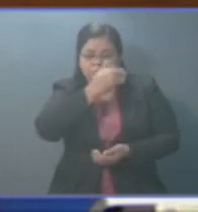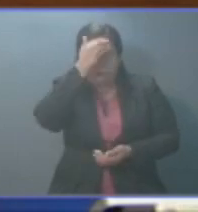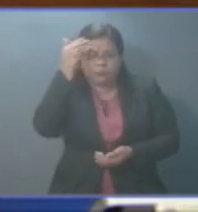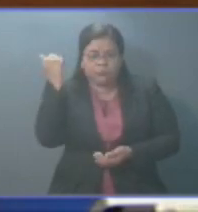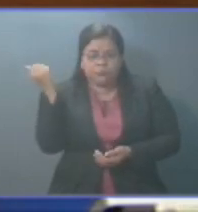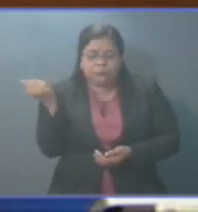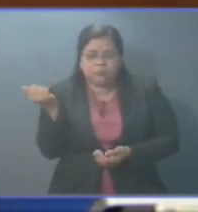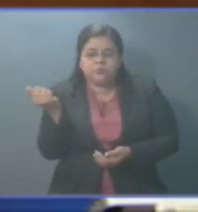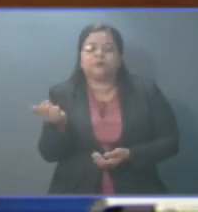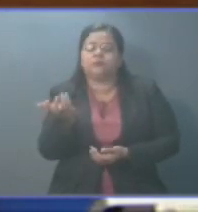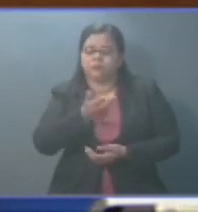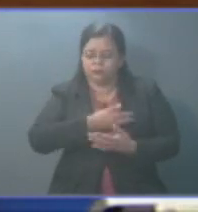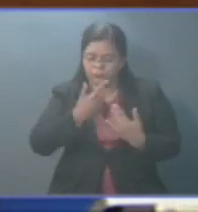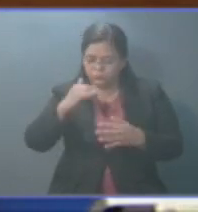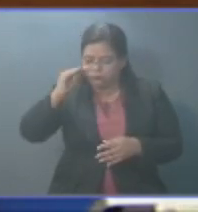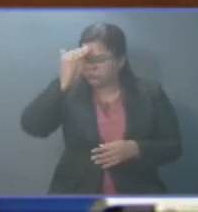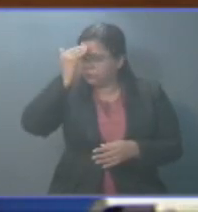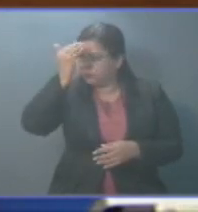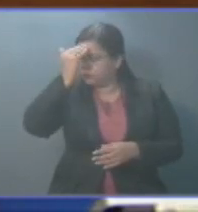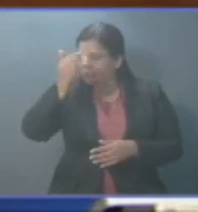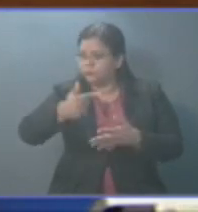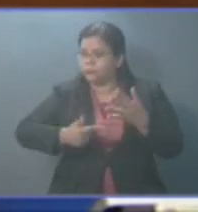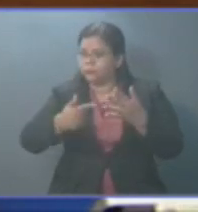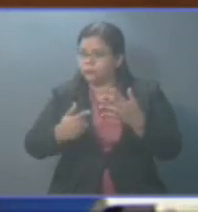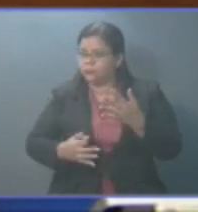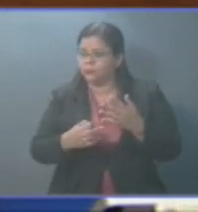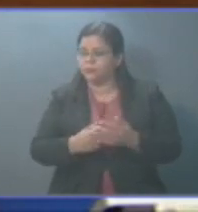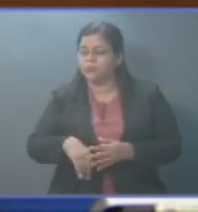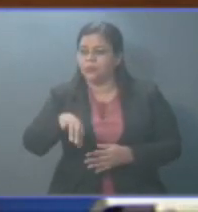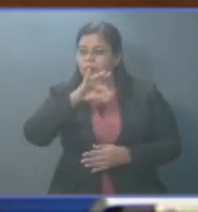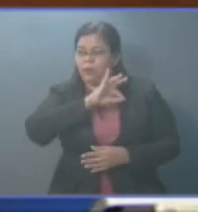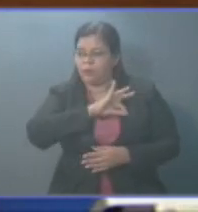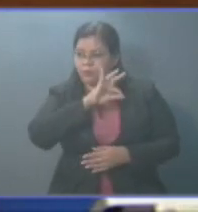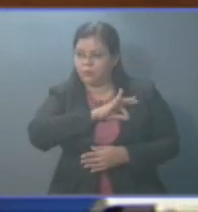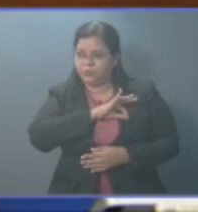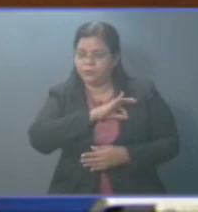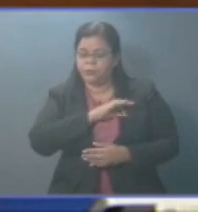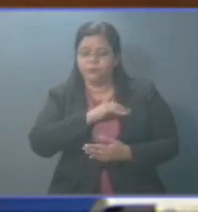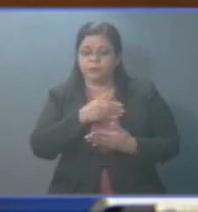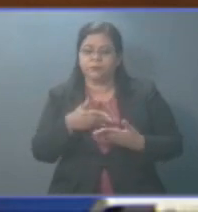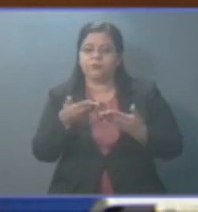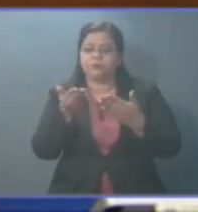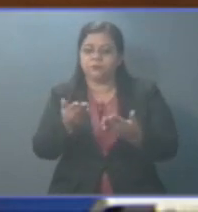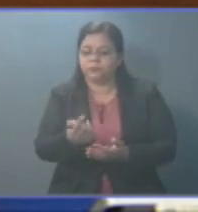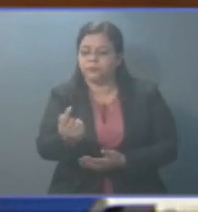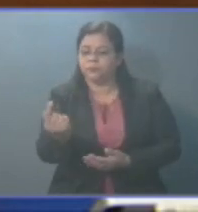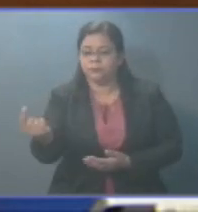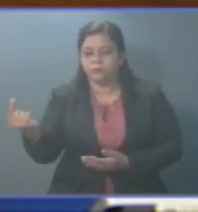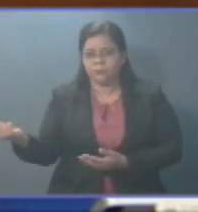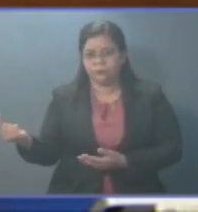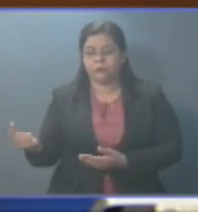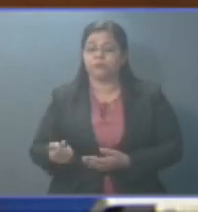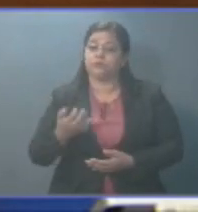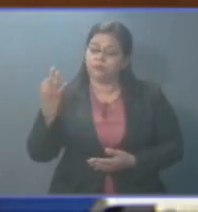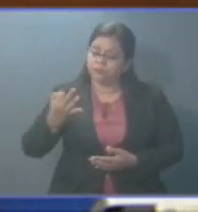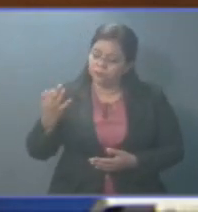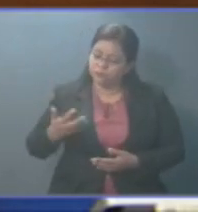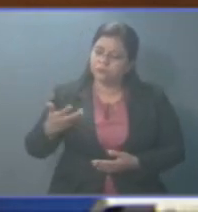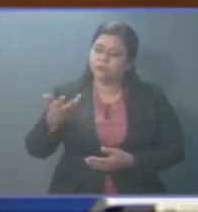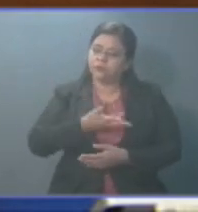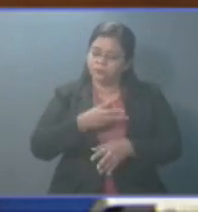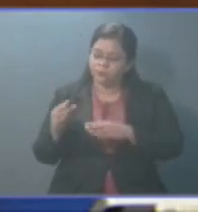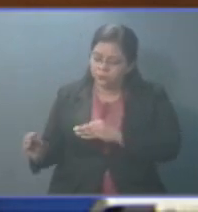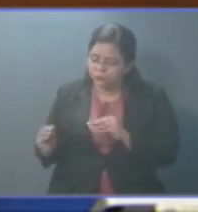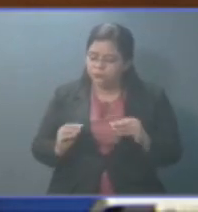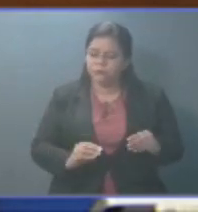Y sabemos que hay una ley de beneficios y prestaciones de veteranos que se debe de cumplir. Por eso